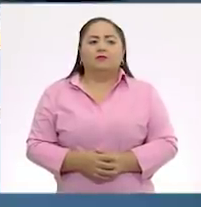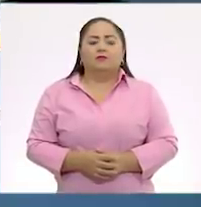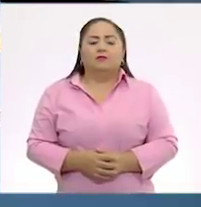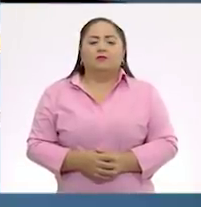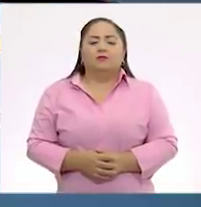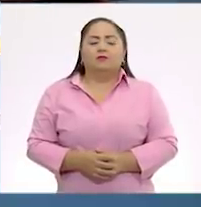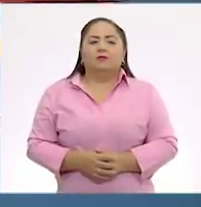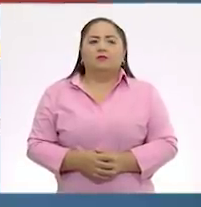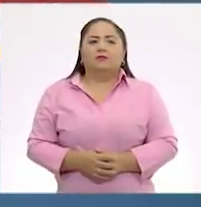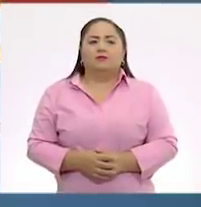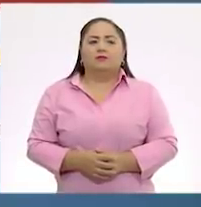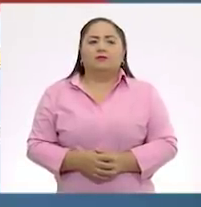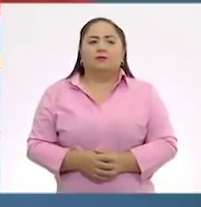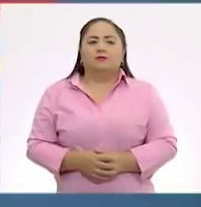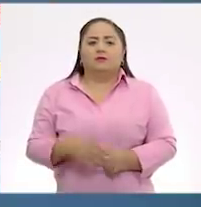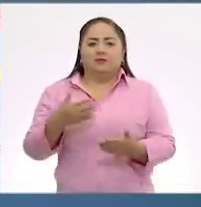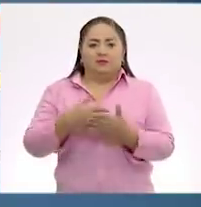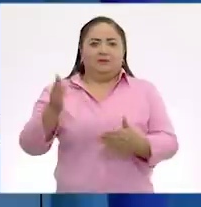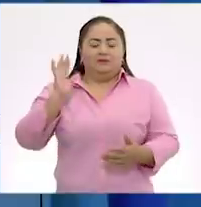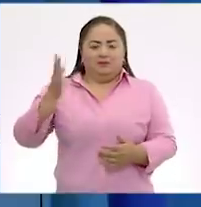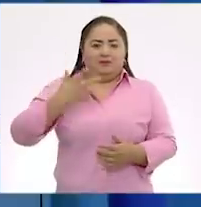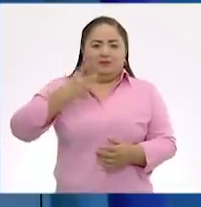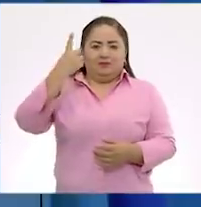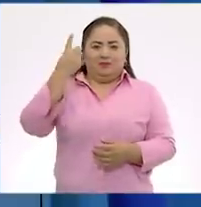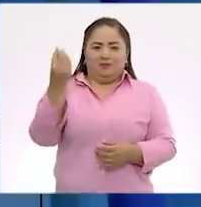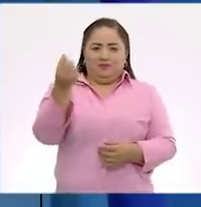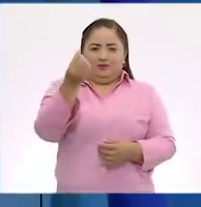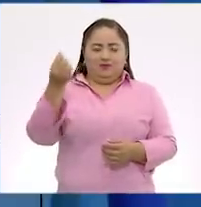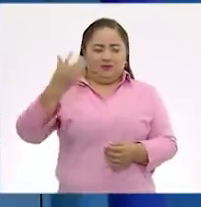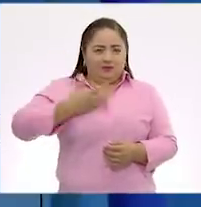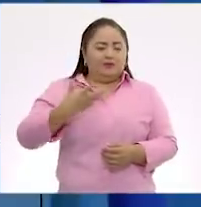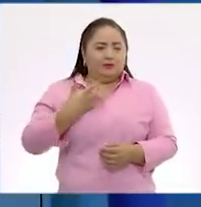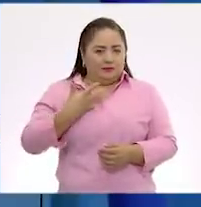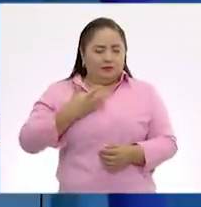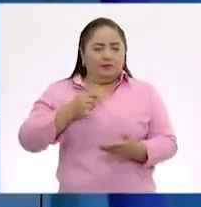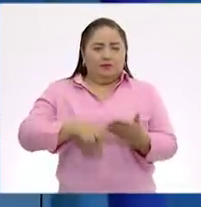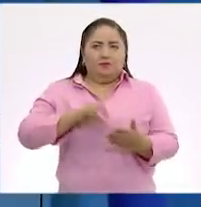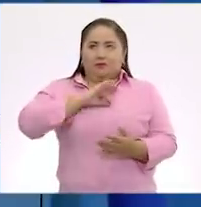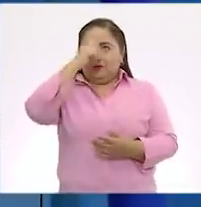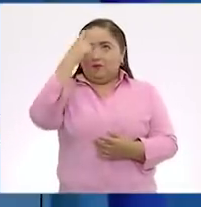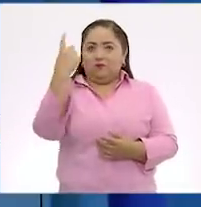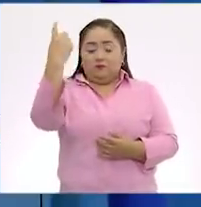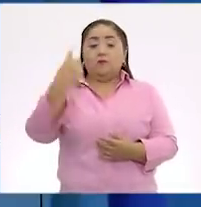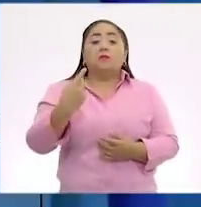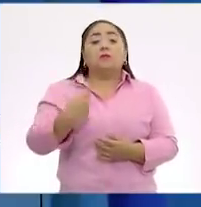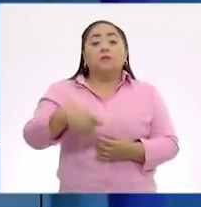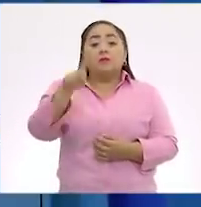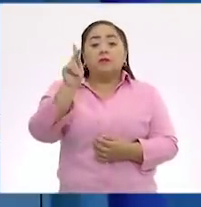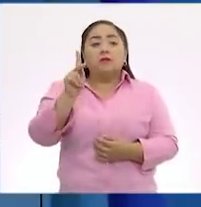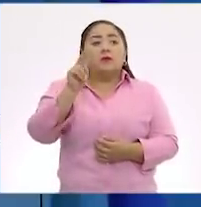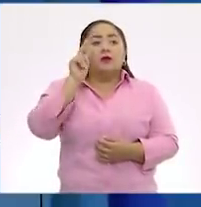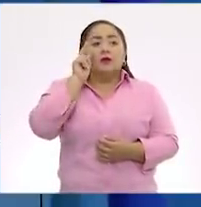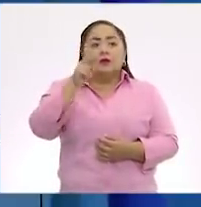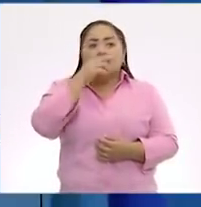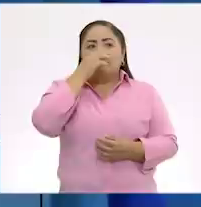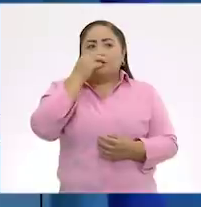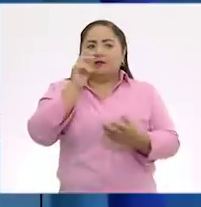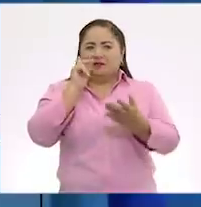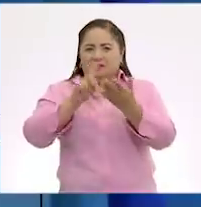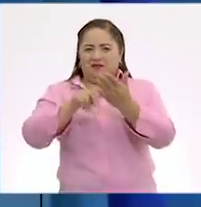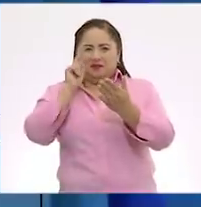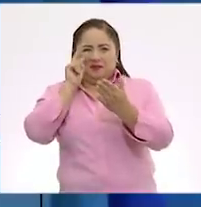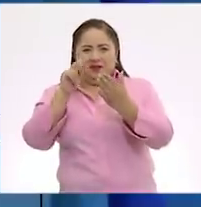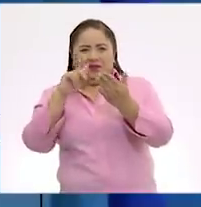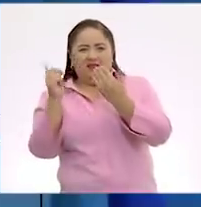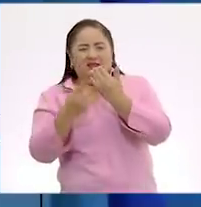De esta manera, pues ya tenemos una figura que cuelga, pero se ve la cinta adhesiva y el hilo